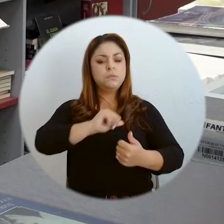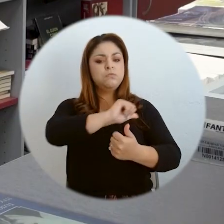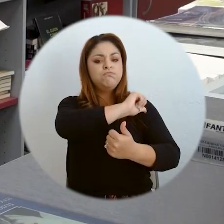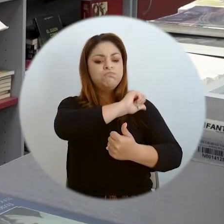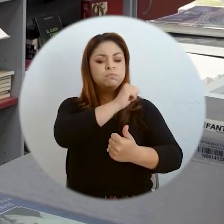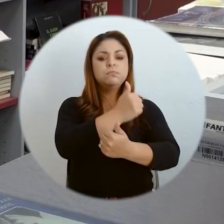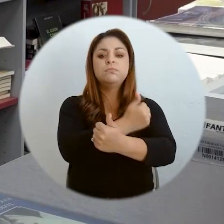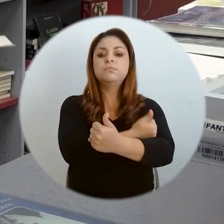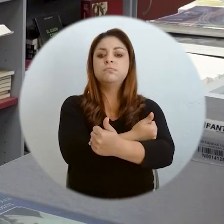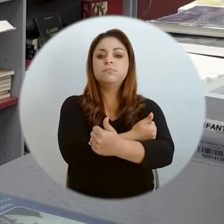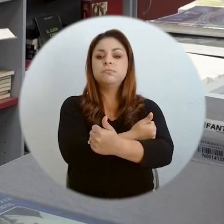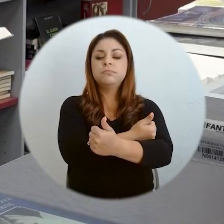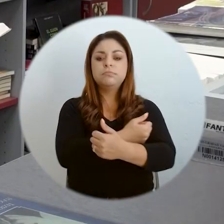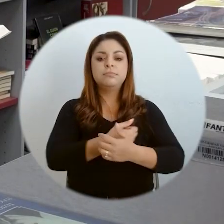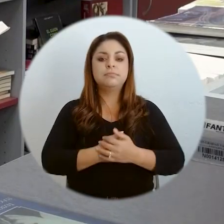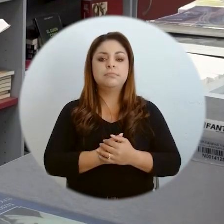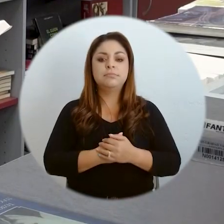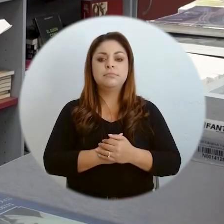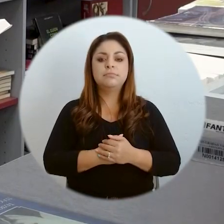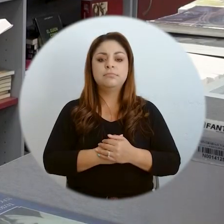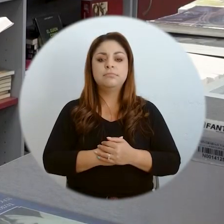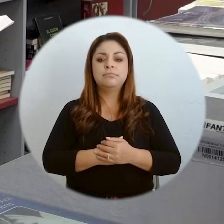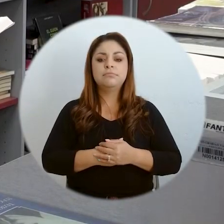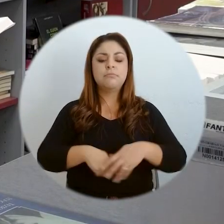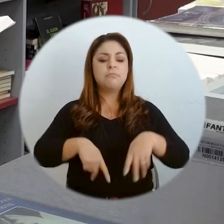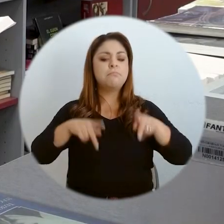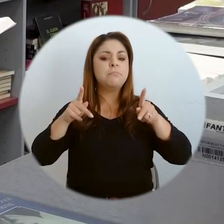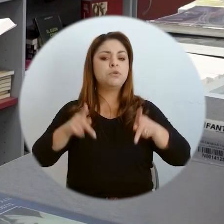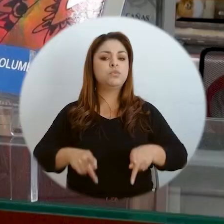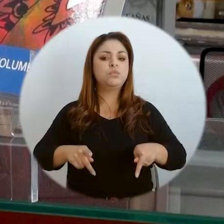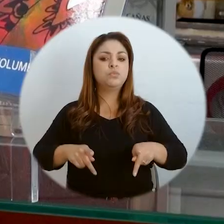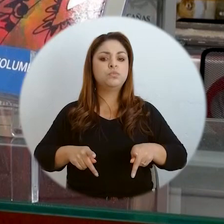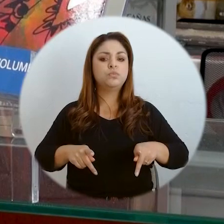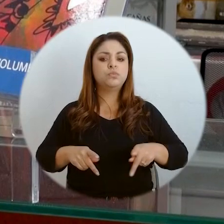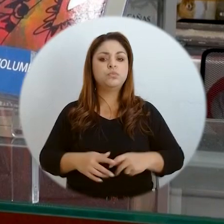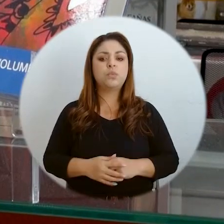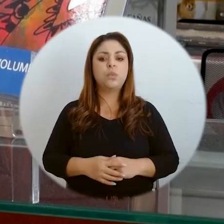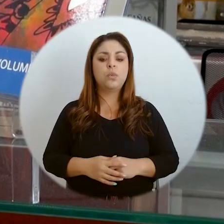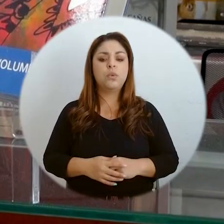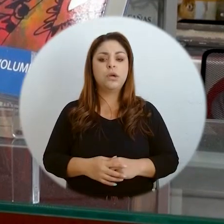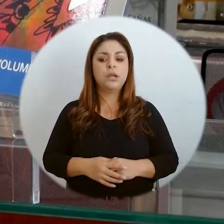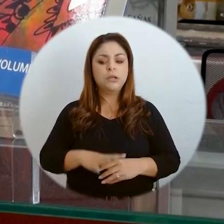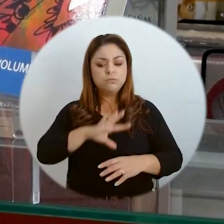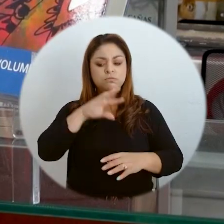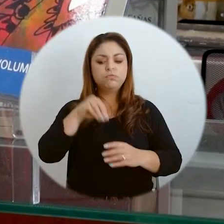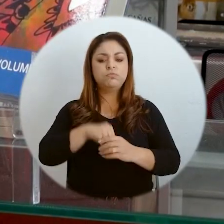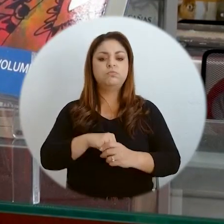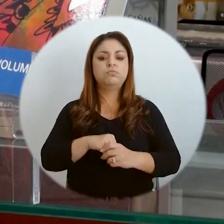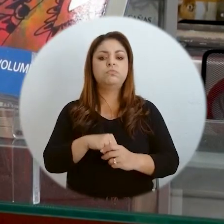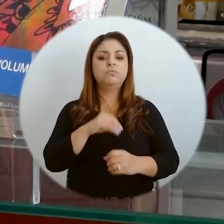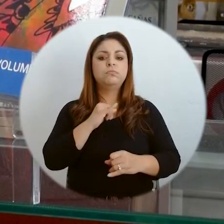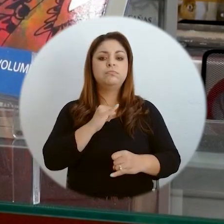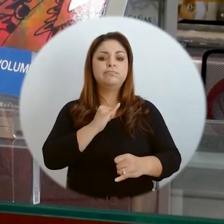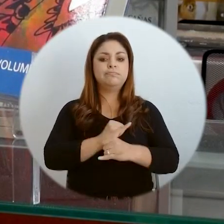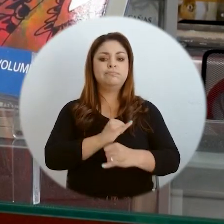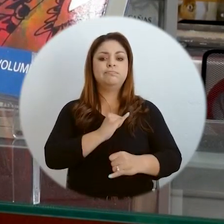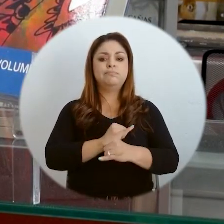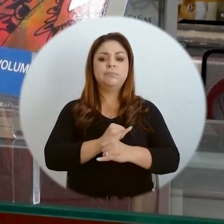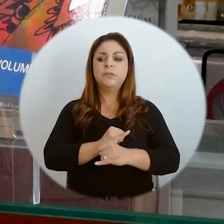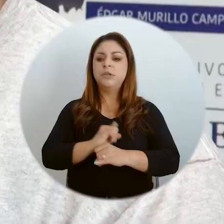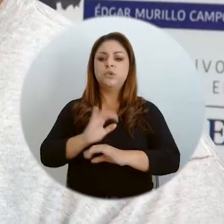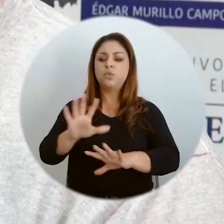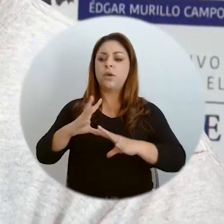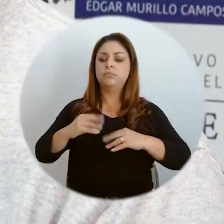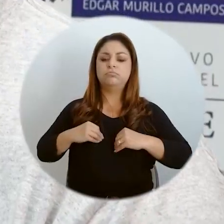autoridad, la persona que no para mientes en la institucionalidad, y que de